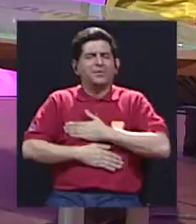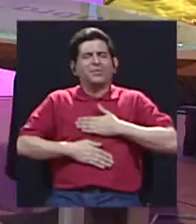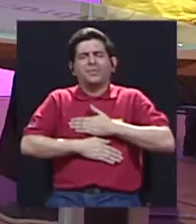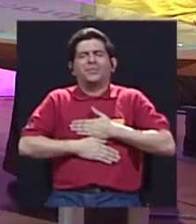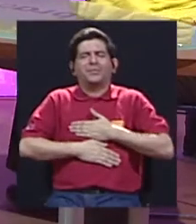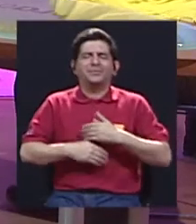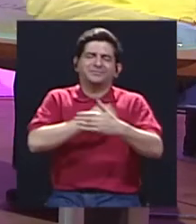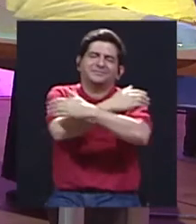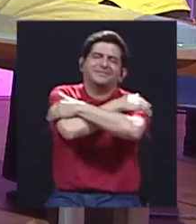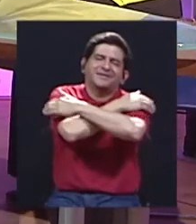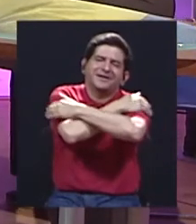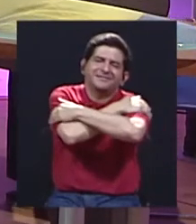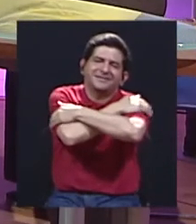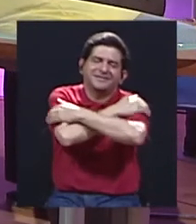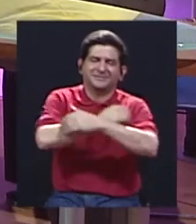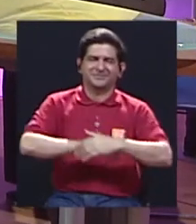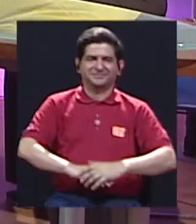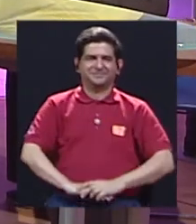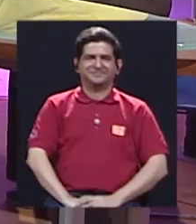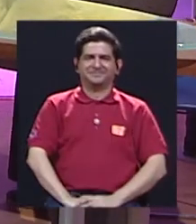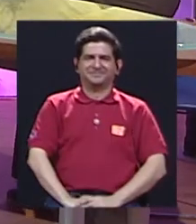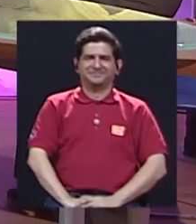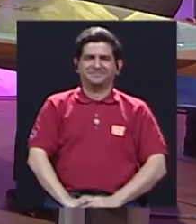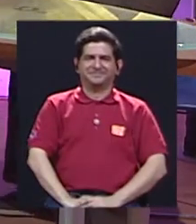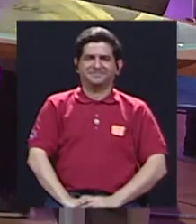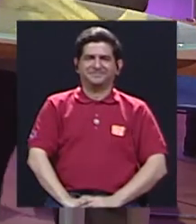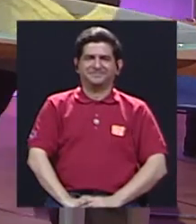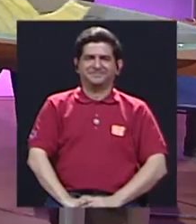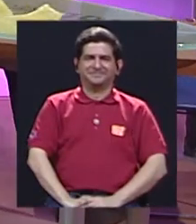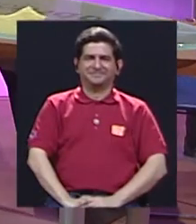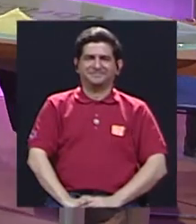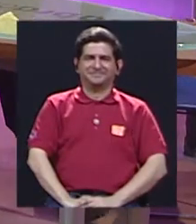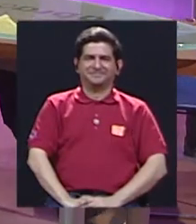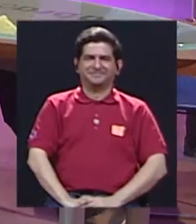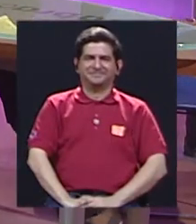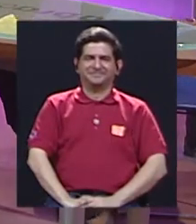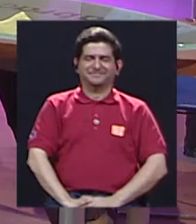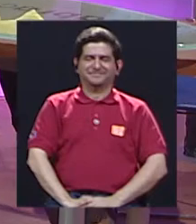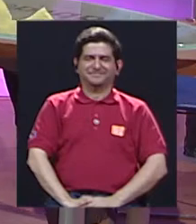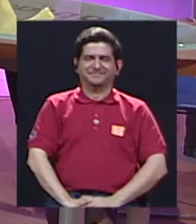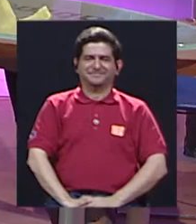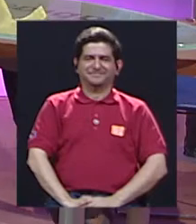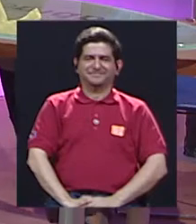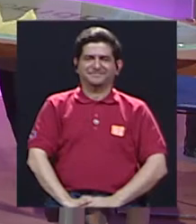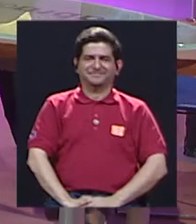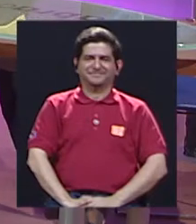un abrazo 1 um